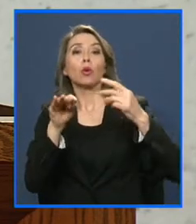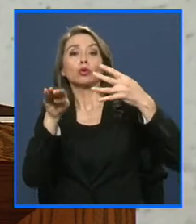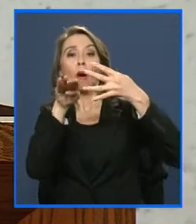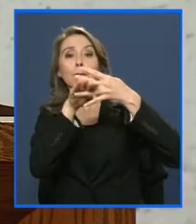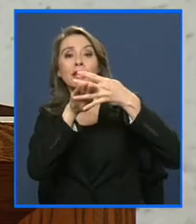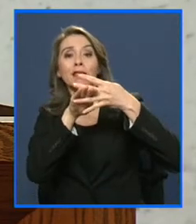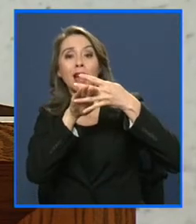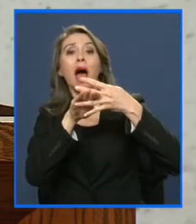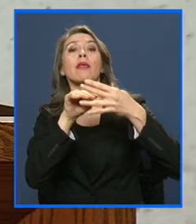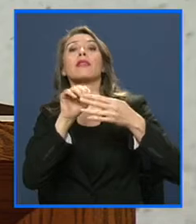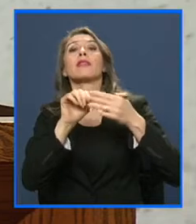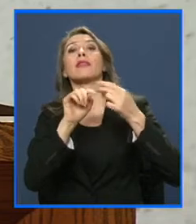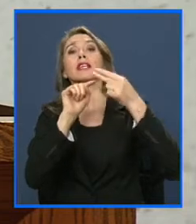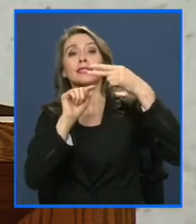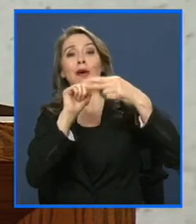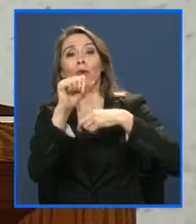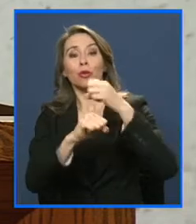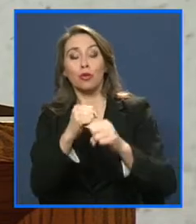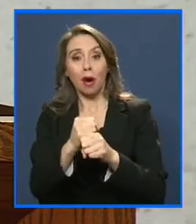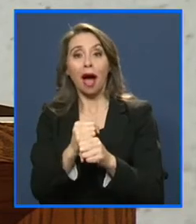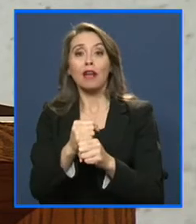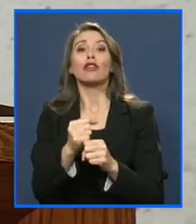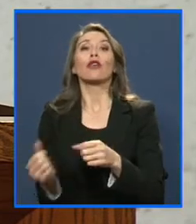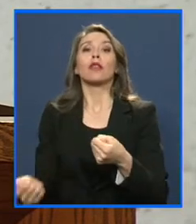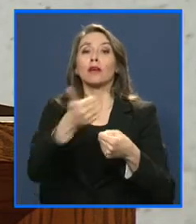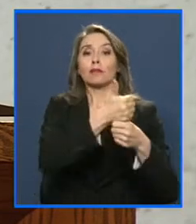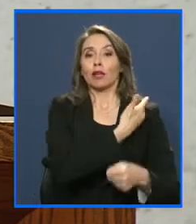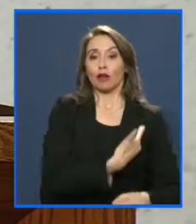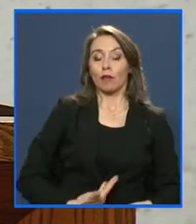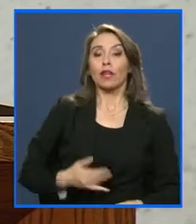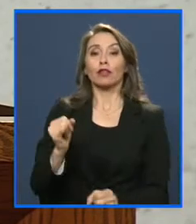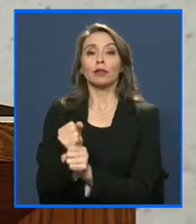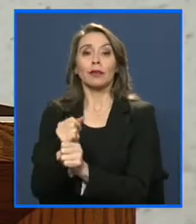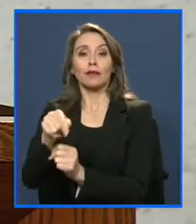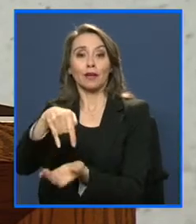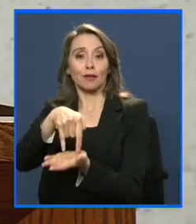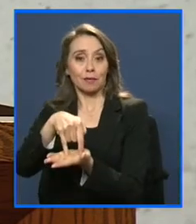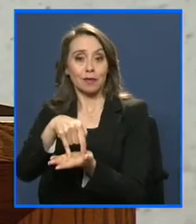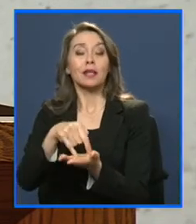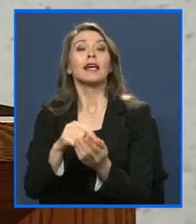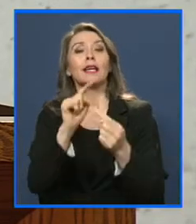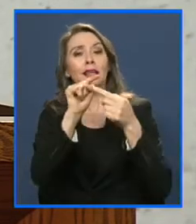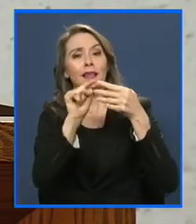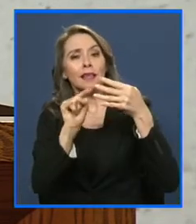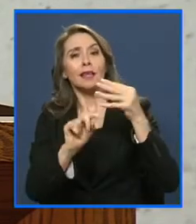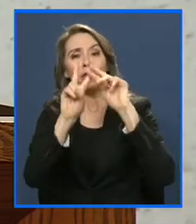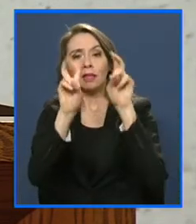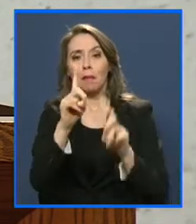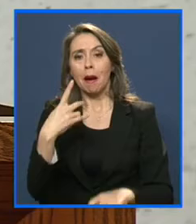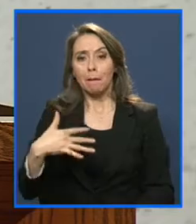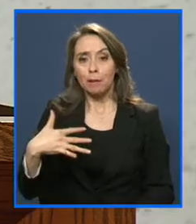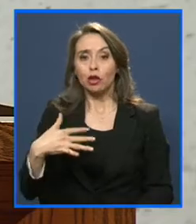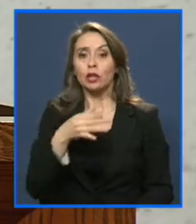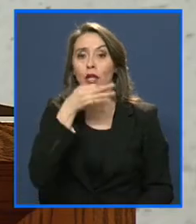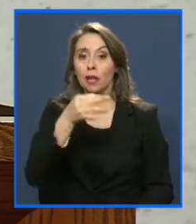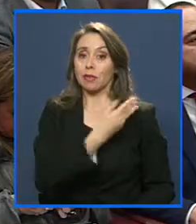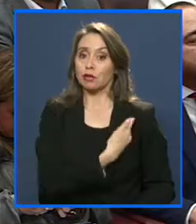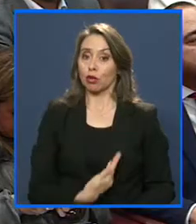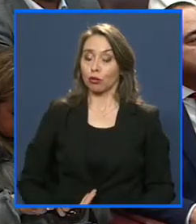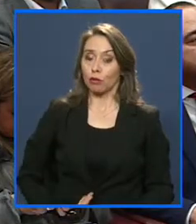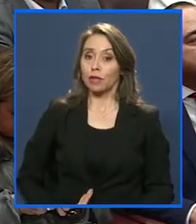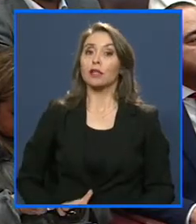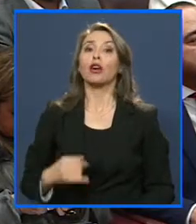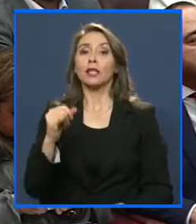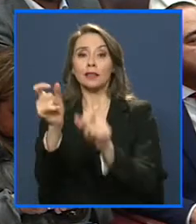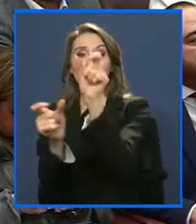y del periodo parlamentario los resultados legislativos en las áreas consideradas como prioritarias por el propio ejecutivo y principalmente